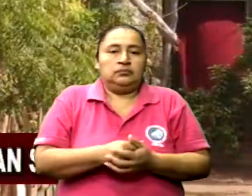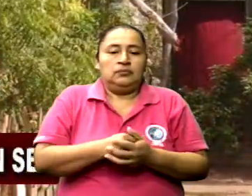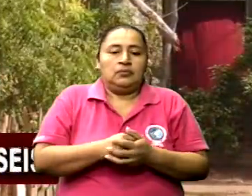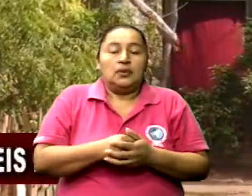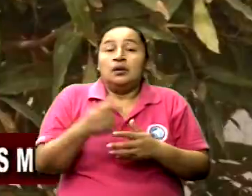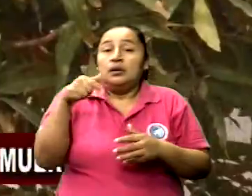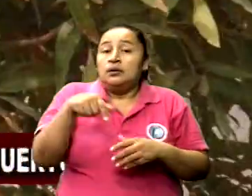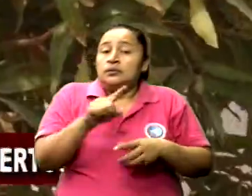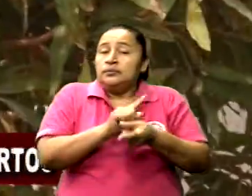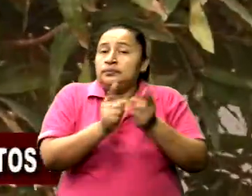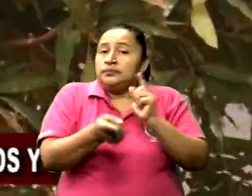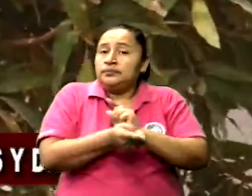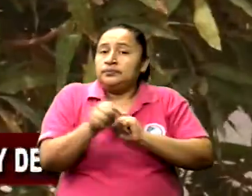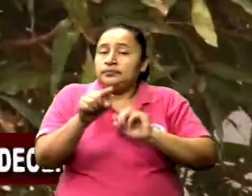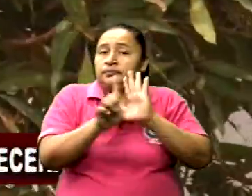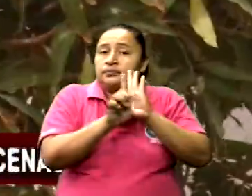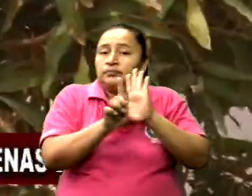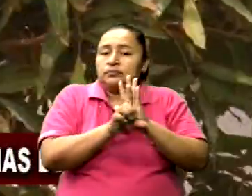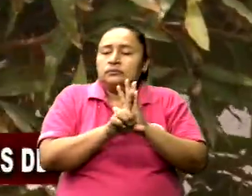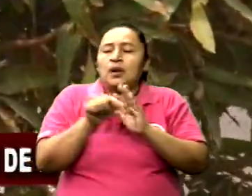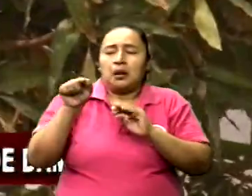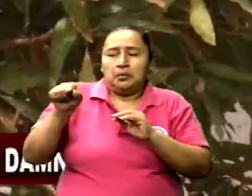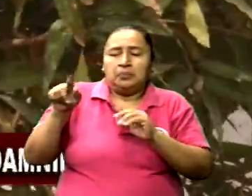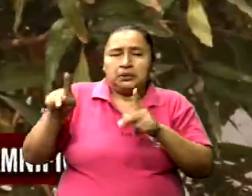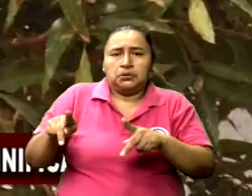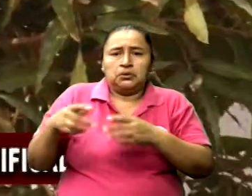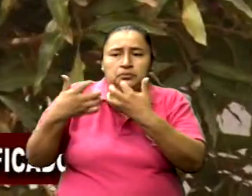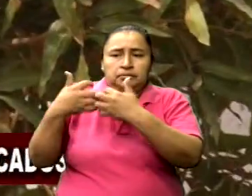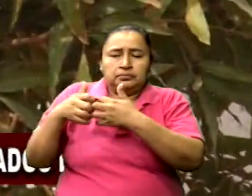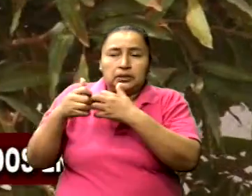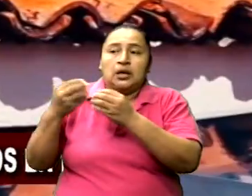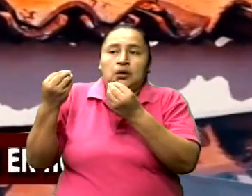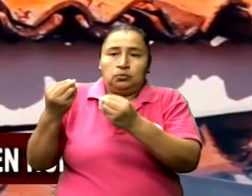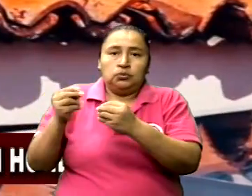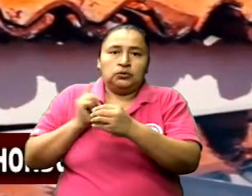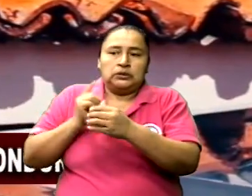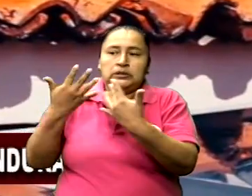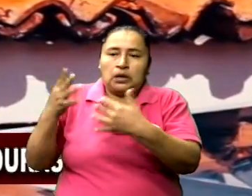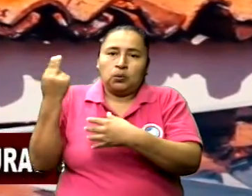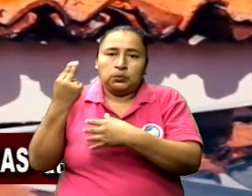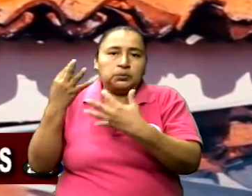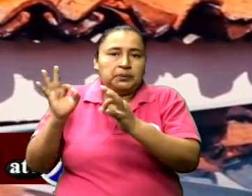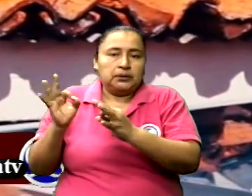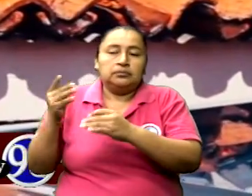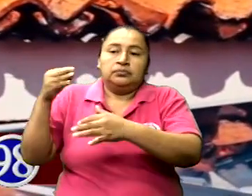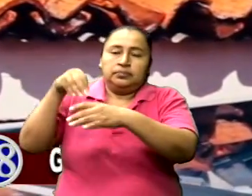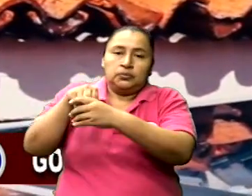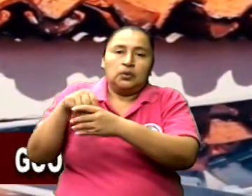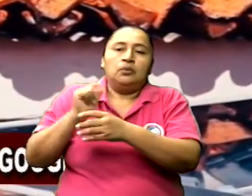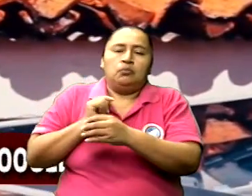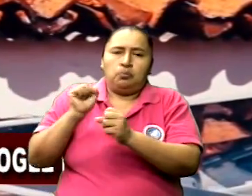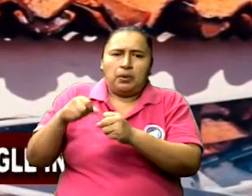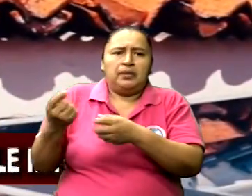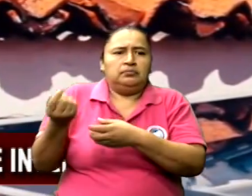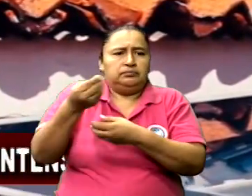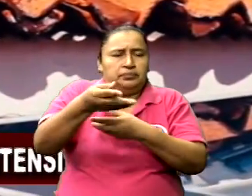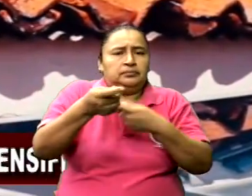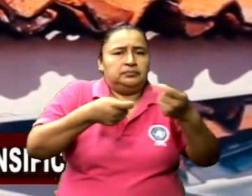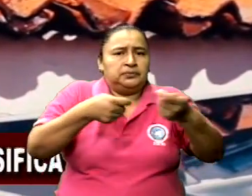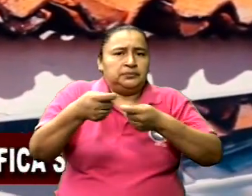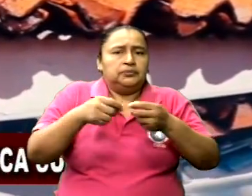ley permite que los generadores distribuidos puedan vender el excedente de su energía renovable a las empresas distribuidoras de